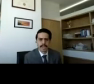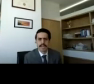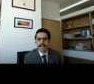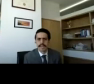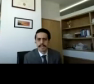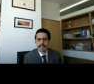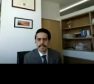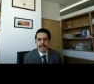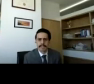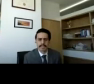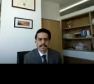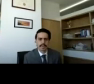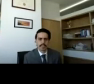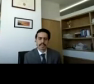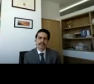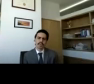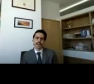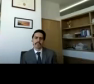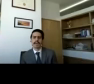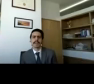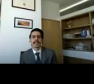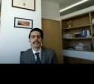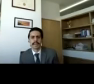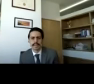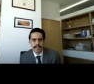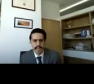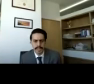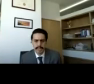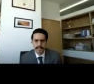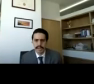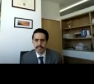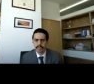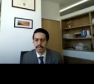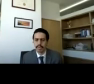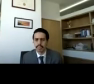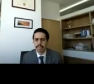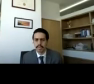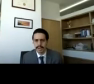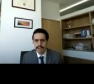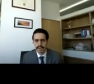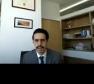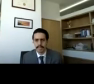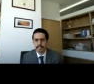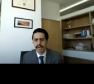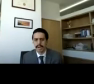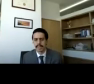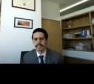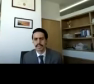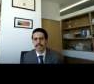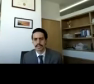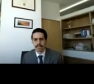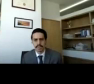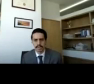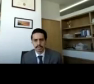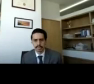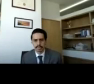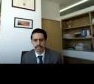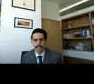orden. Félix, perfecto. Lo primero, un manual. Sí, se tiene que contar con un manual para la